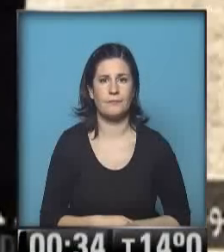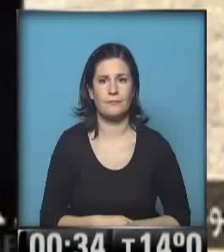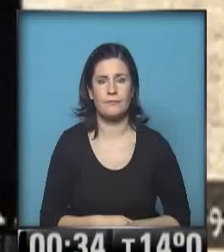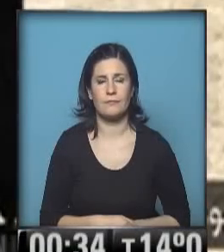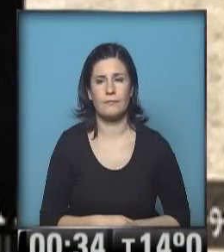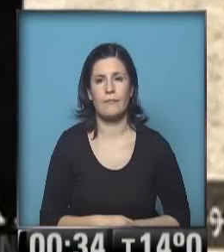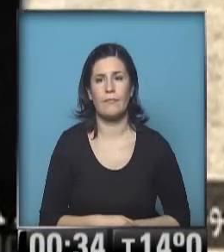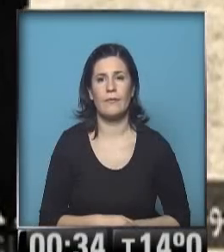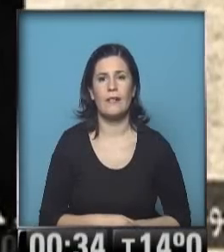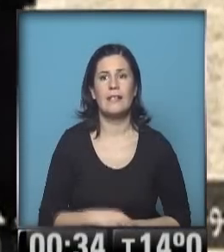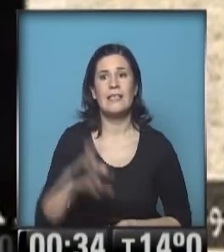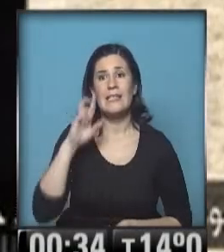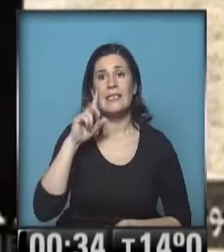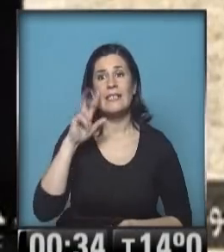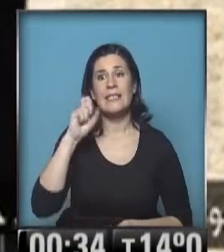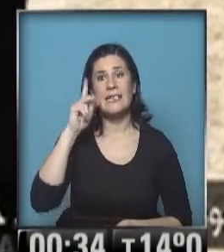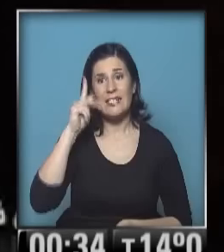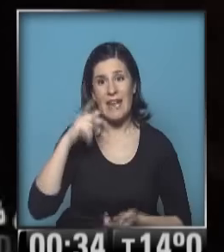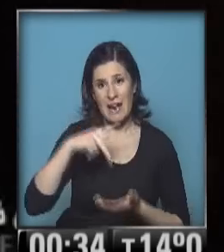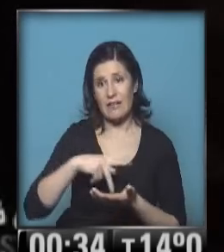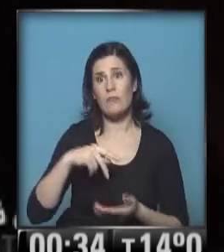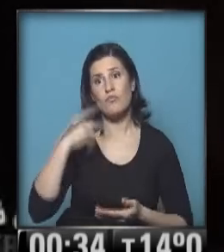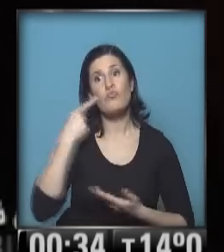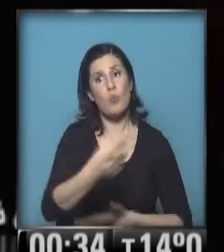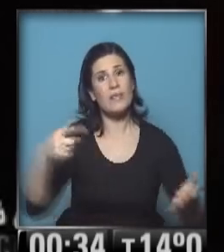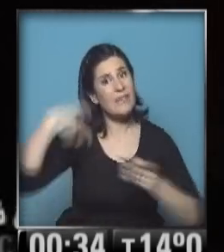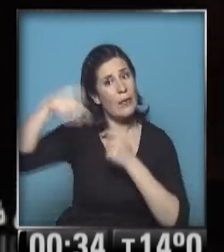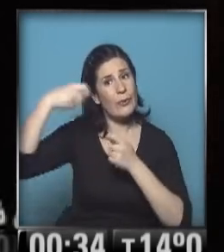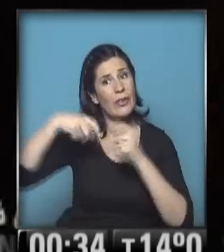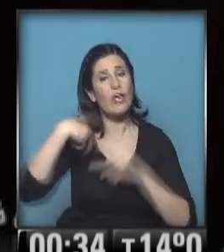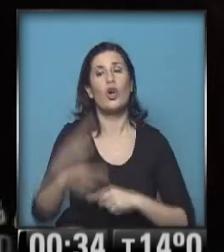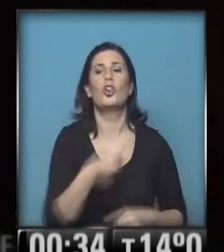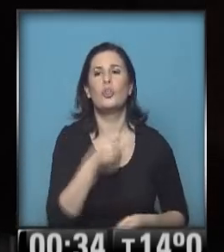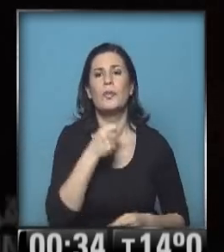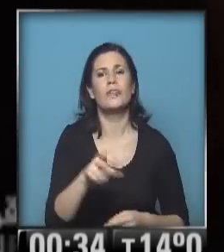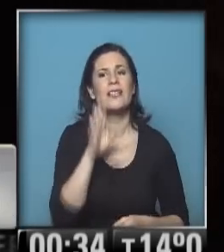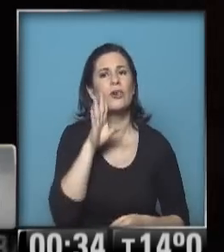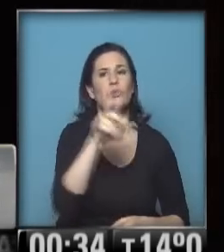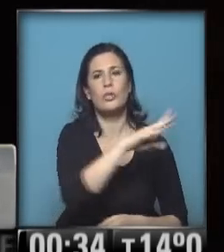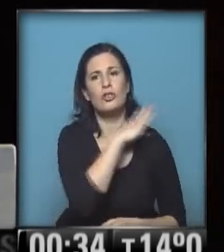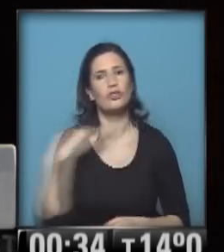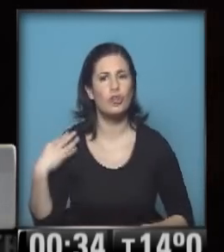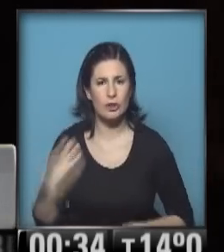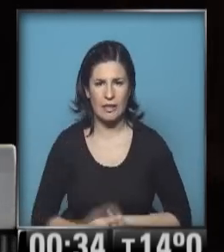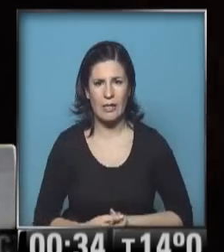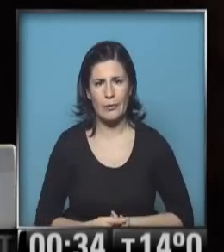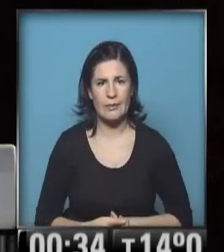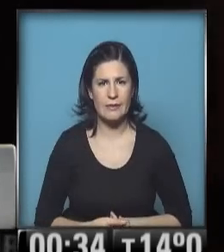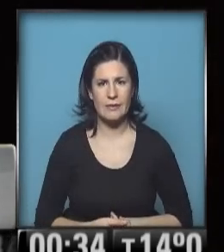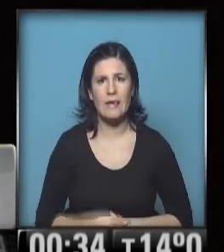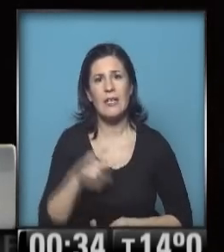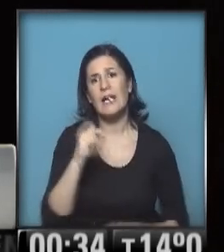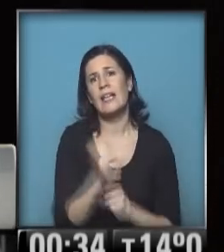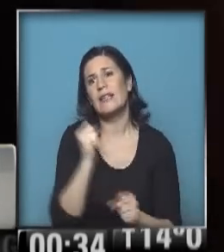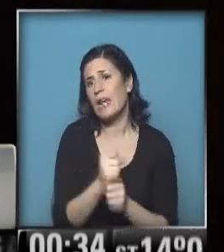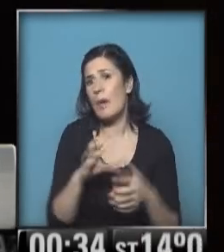El Estado Islámico de Irak hizo conocer un video en el que decapitan a otro periodista estadounidense. Se trata de Steven Sokolov, quien trabajaba en